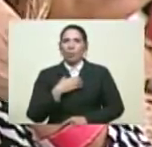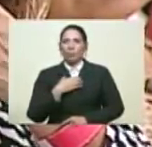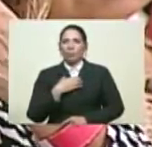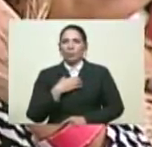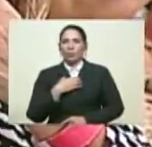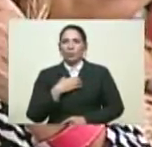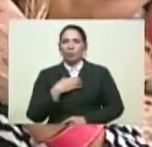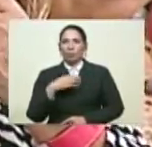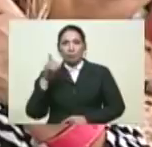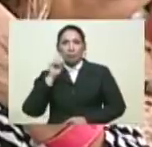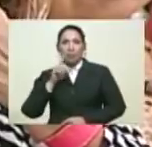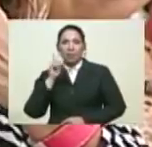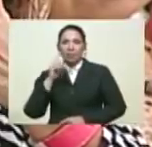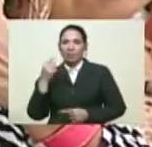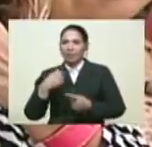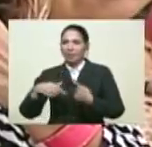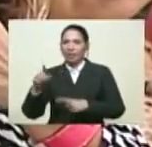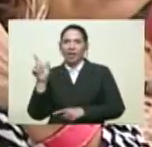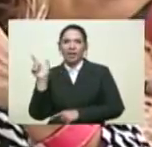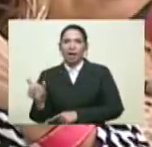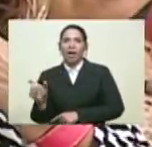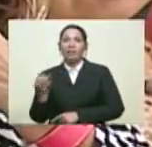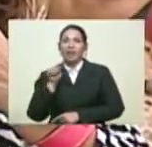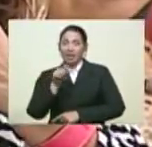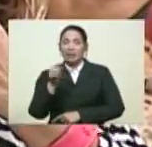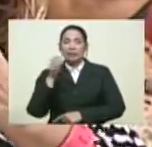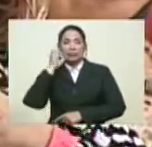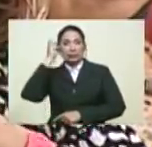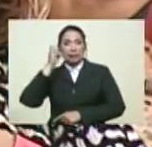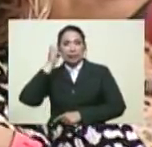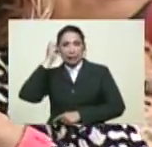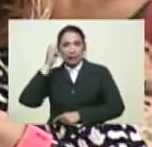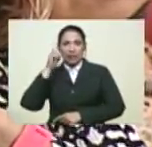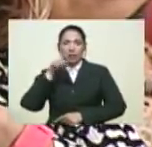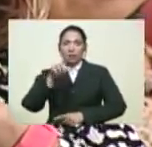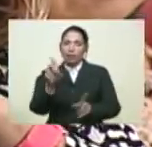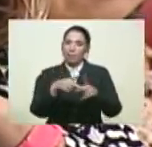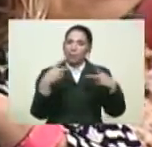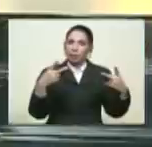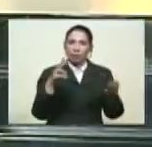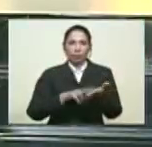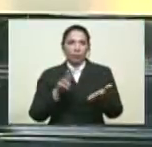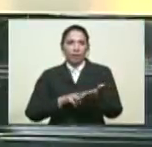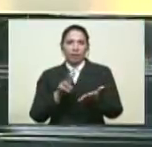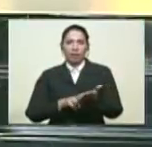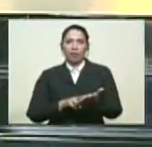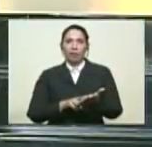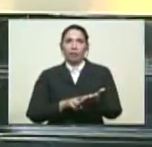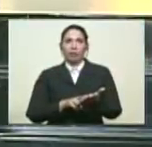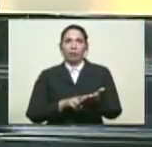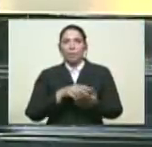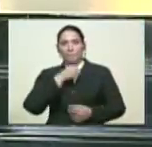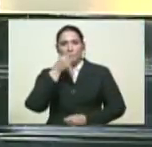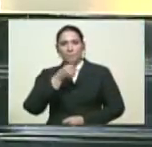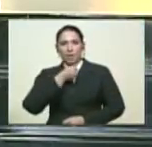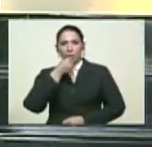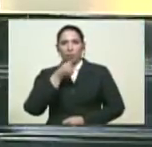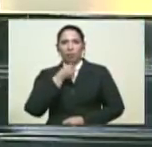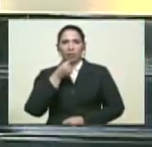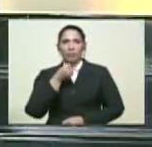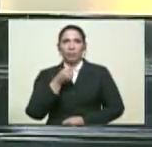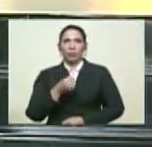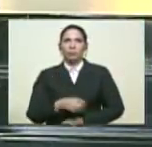Esa es la ética del periodismo bolivariano, la ética verdadera de un periodismo, sin lugar a